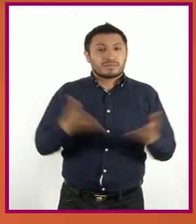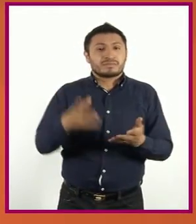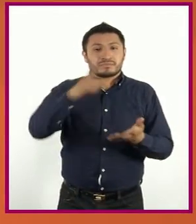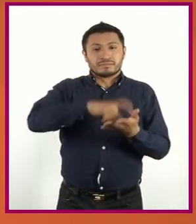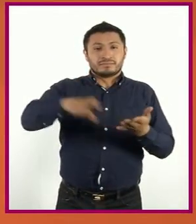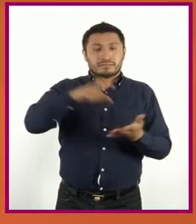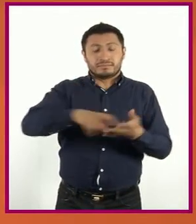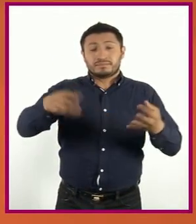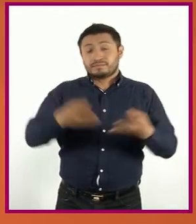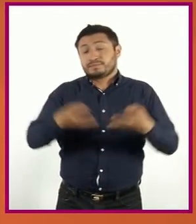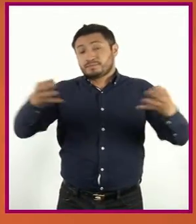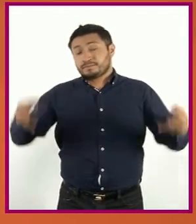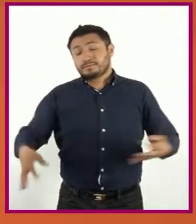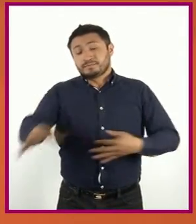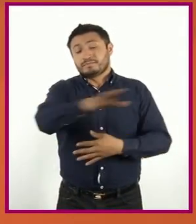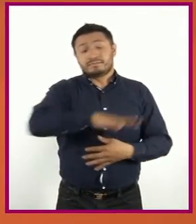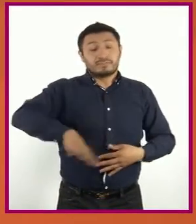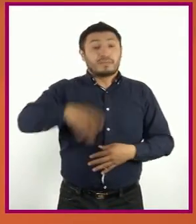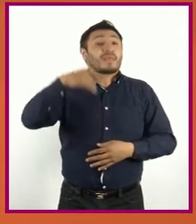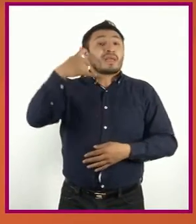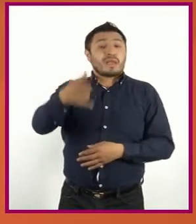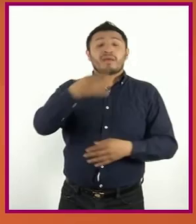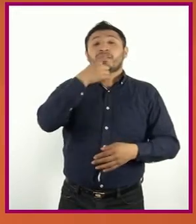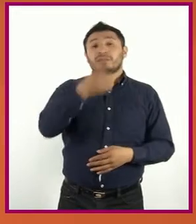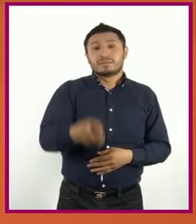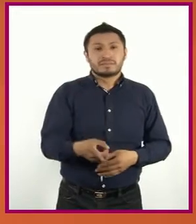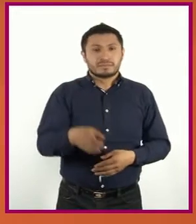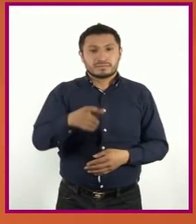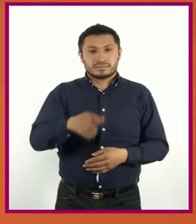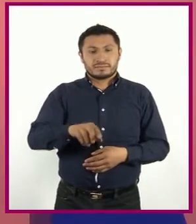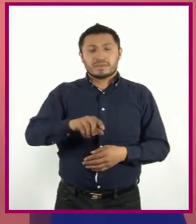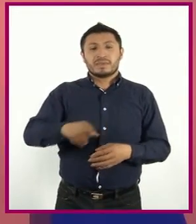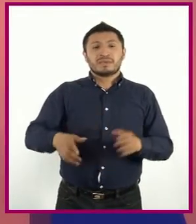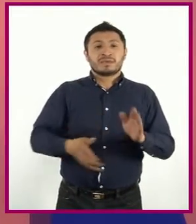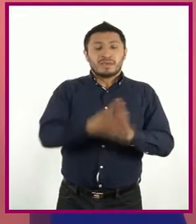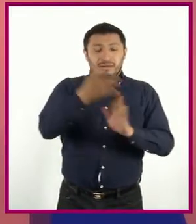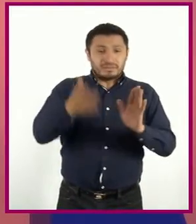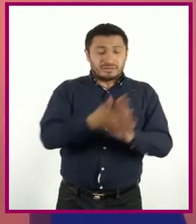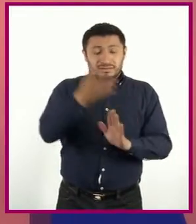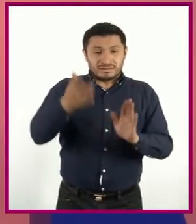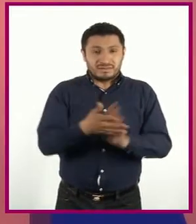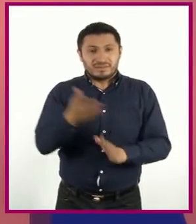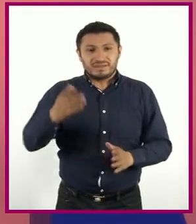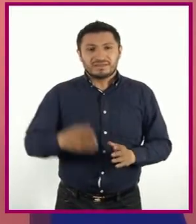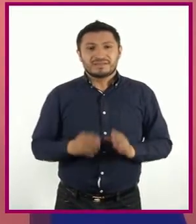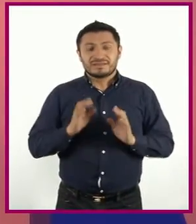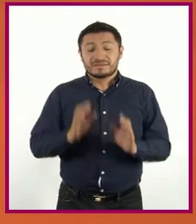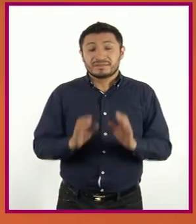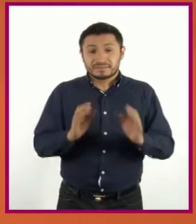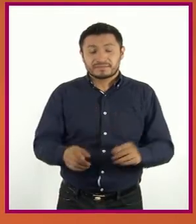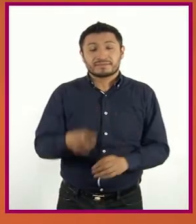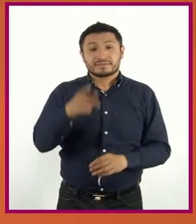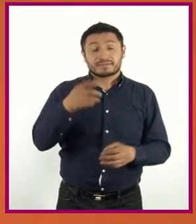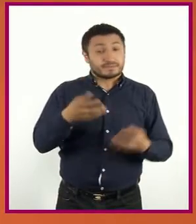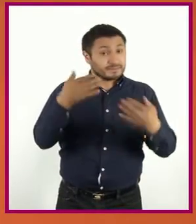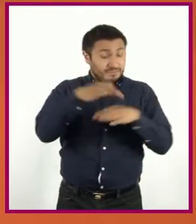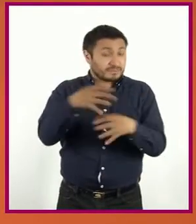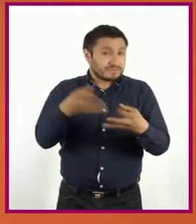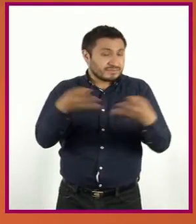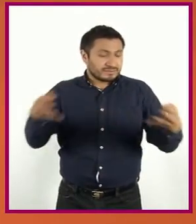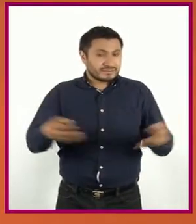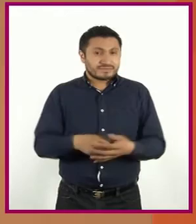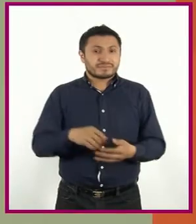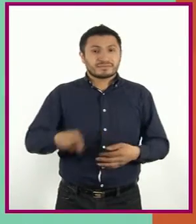de terrenos y menciona que se refinaron. En esta parte hace referencia a las tierras. Más adelante